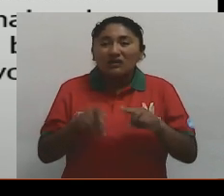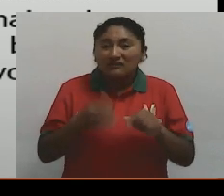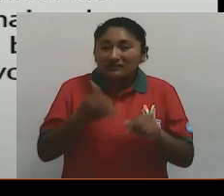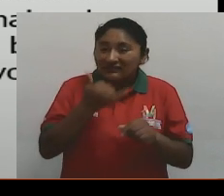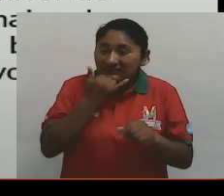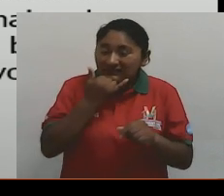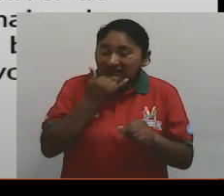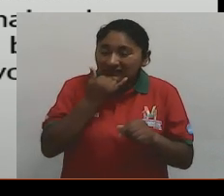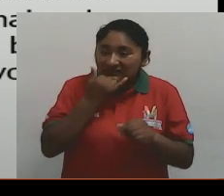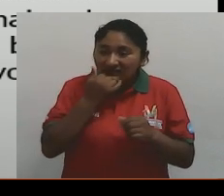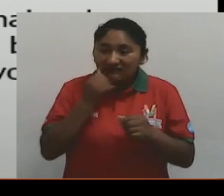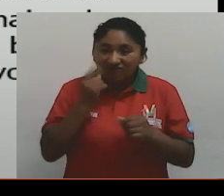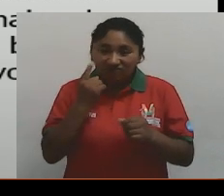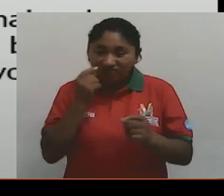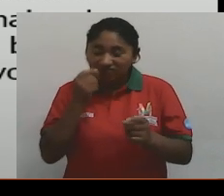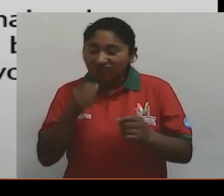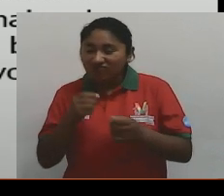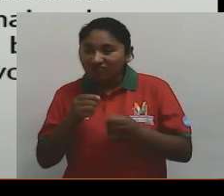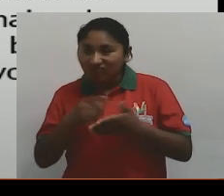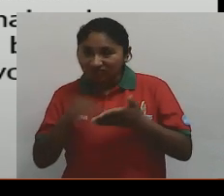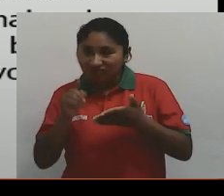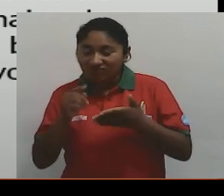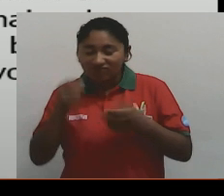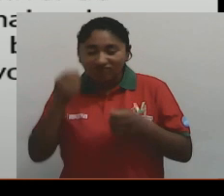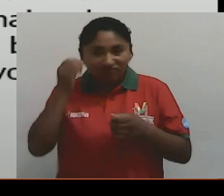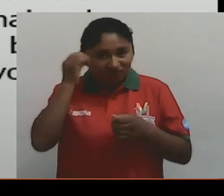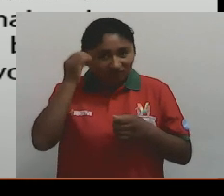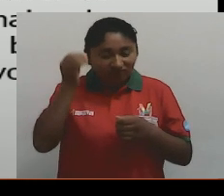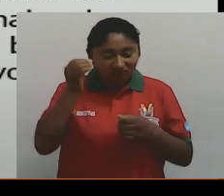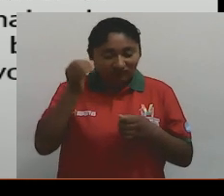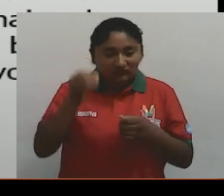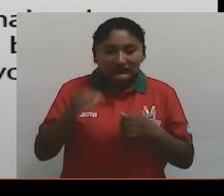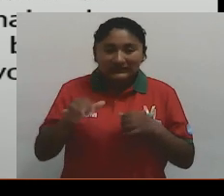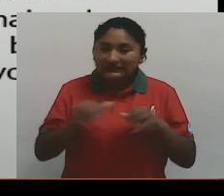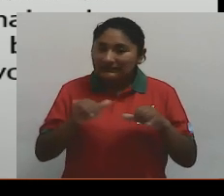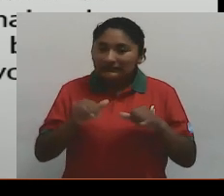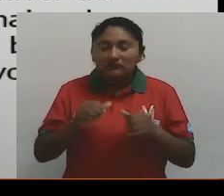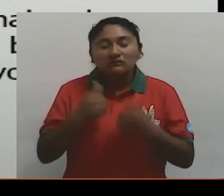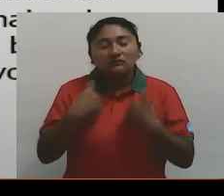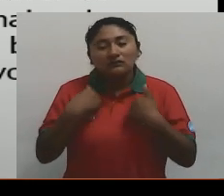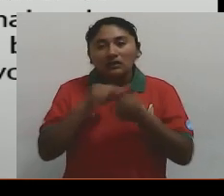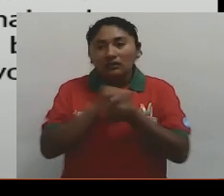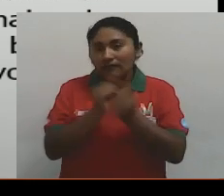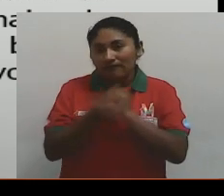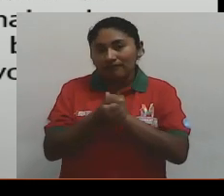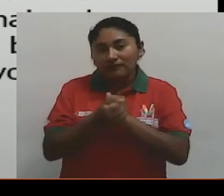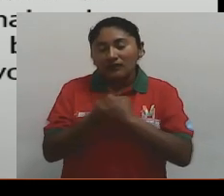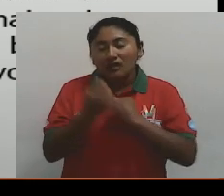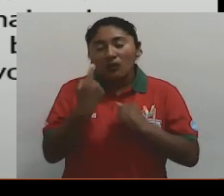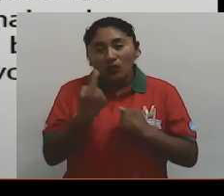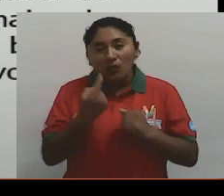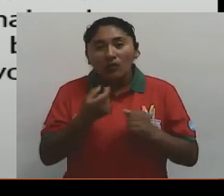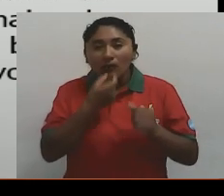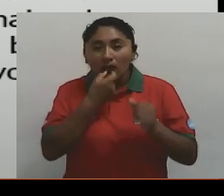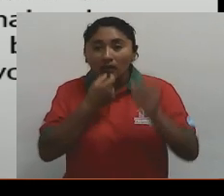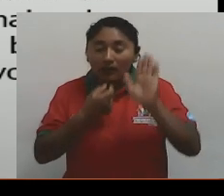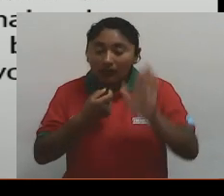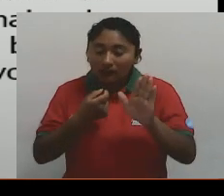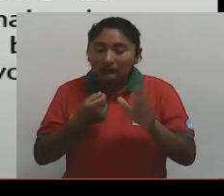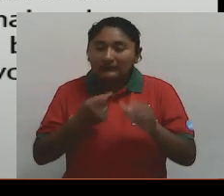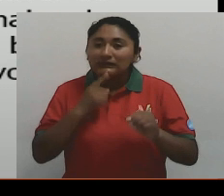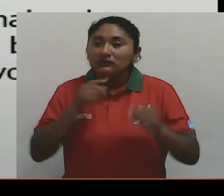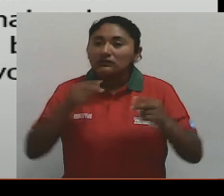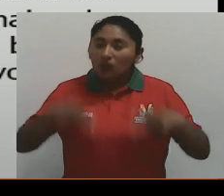decisión. En el arbitraje arbitramos seres humanos, no arbitramos máquinas que no tenemos